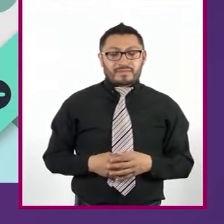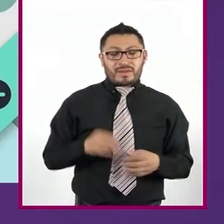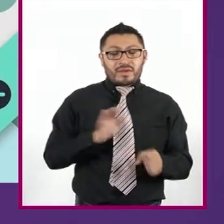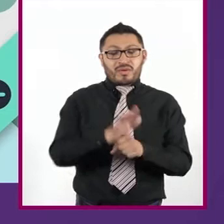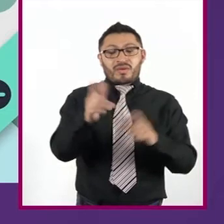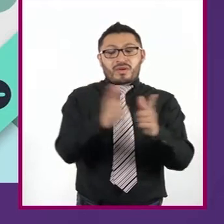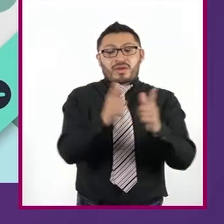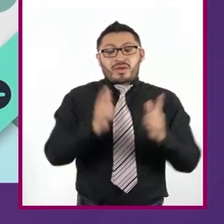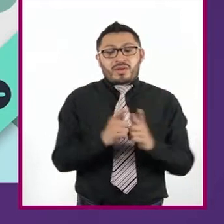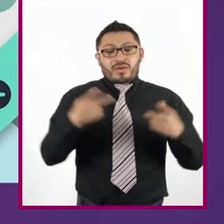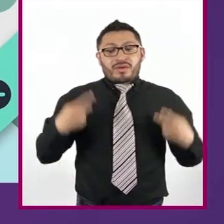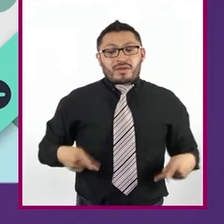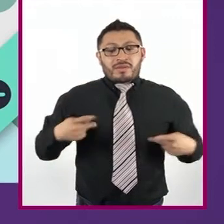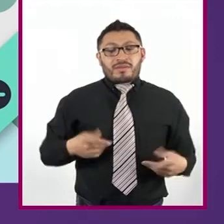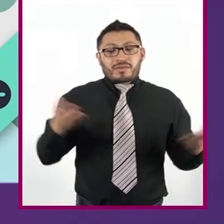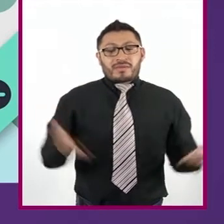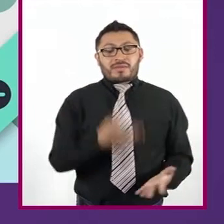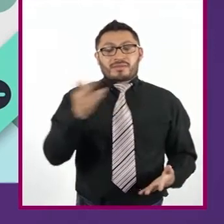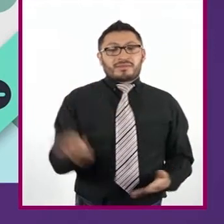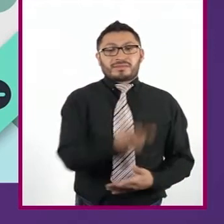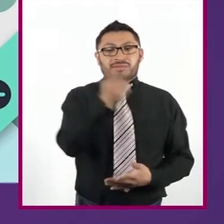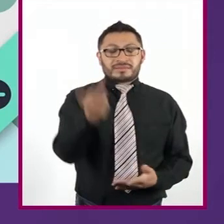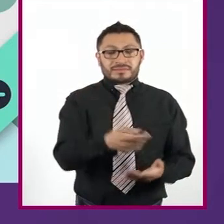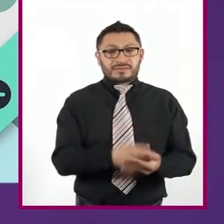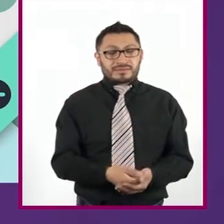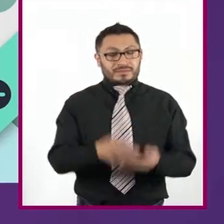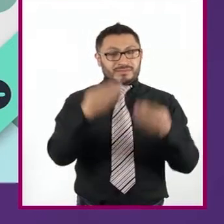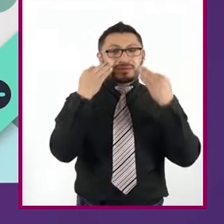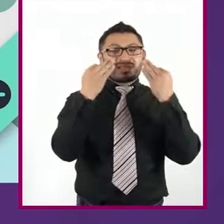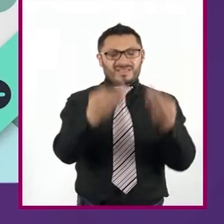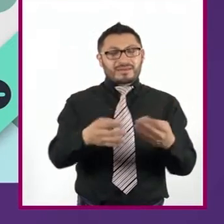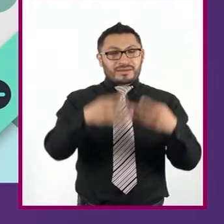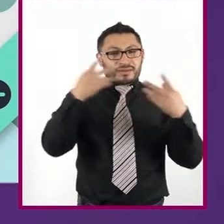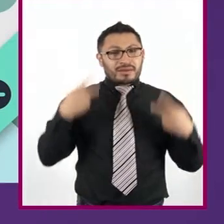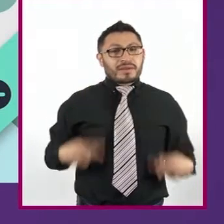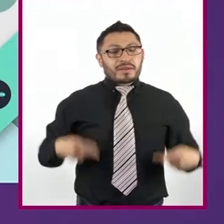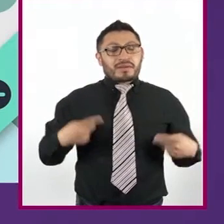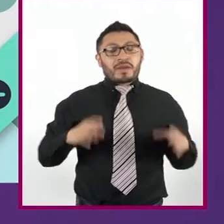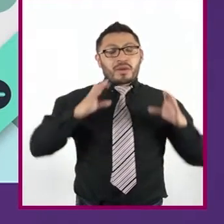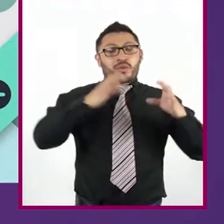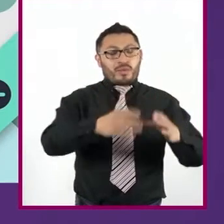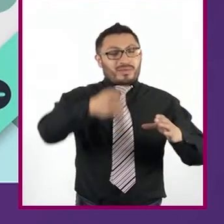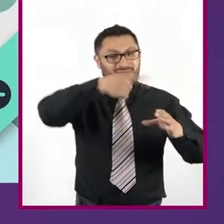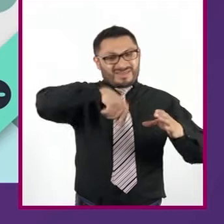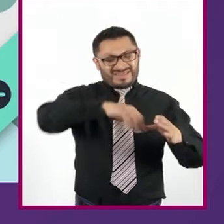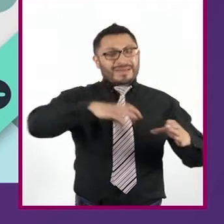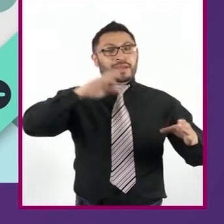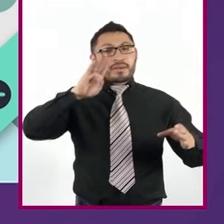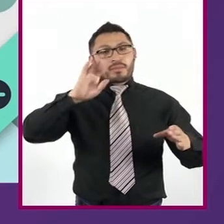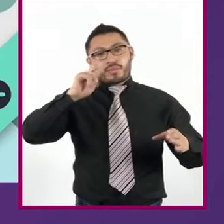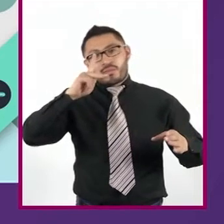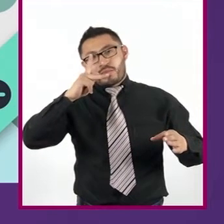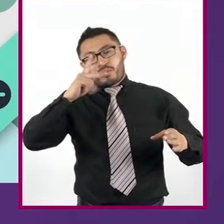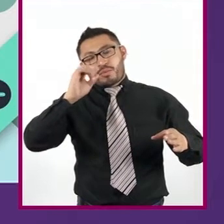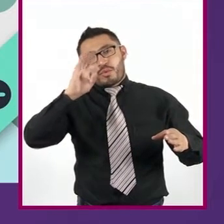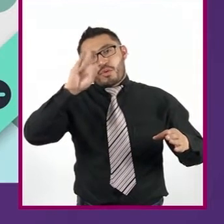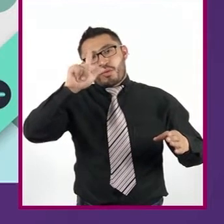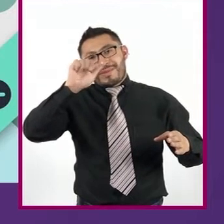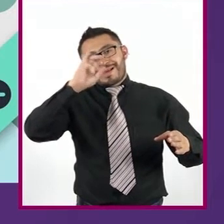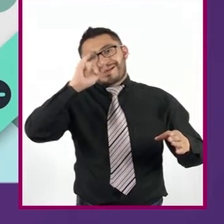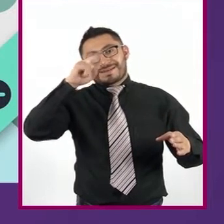de personas se aplicó la encuesta? Como ya vimos, la población en este caso son los alumnos del turno